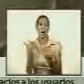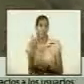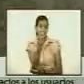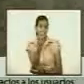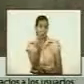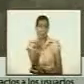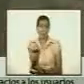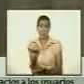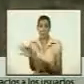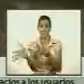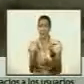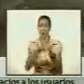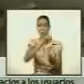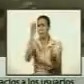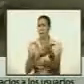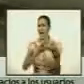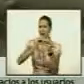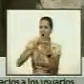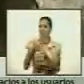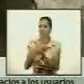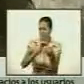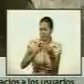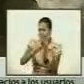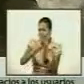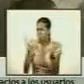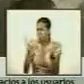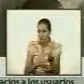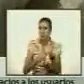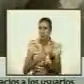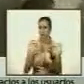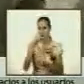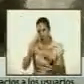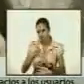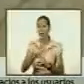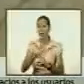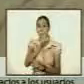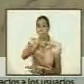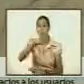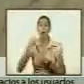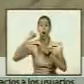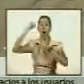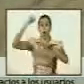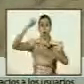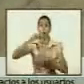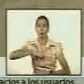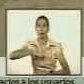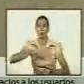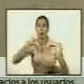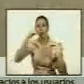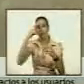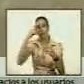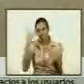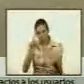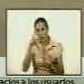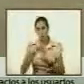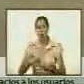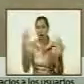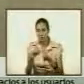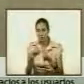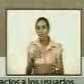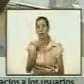de marzo fue totalmente recuperado por el gobierno bolivariano para rendirle tributo a personajes de la historia, a la naturaleza caraqueña y a